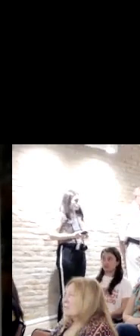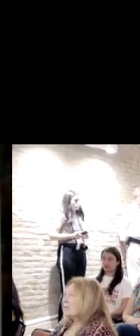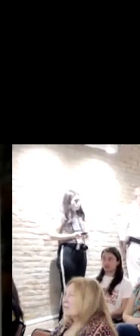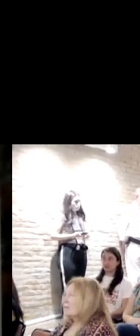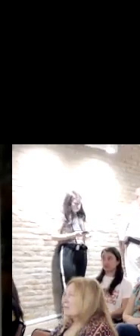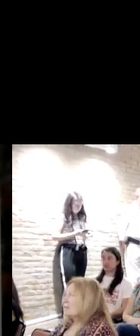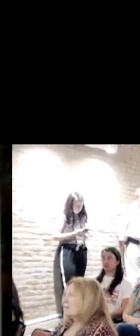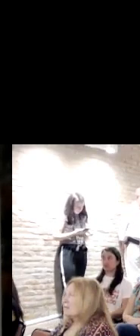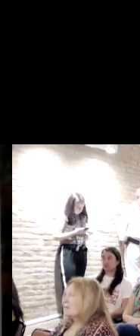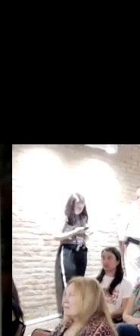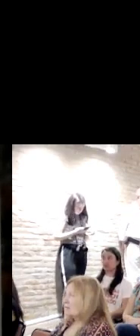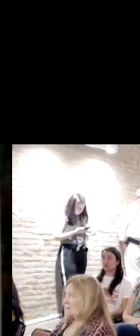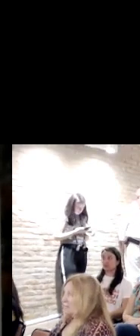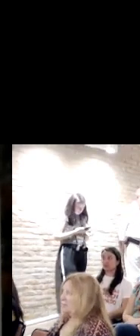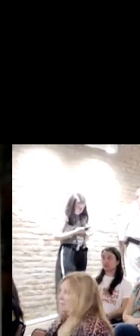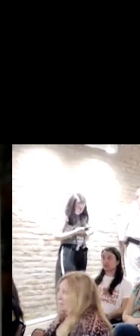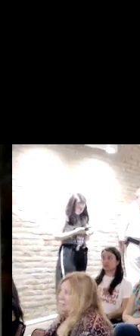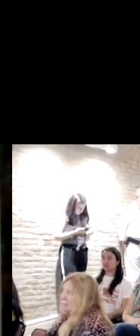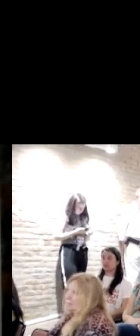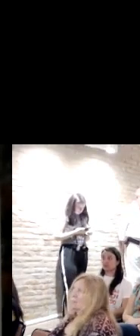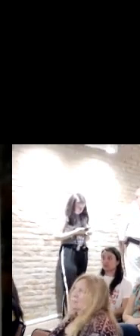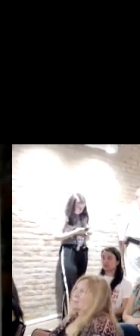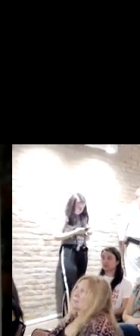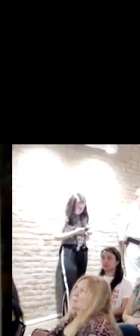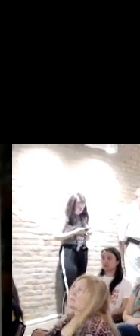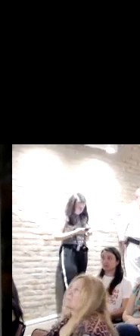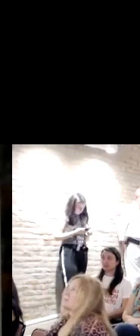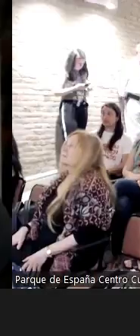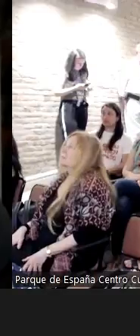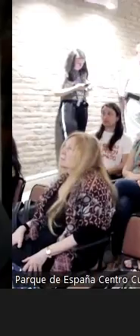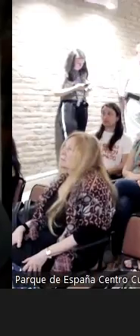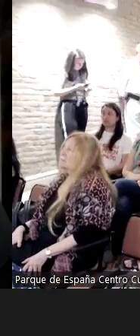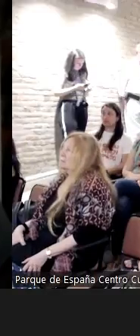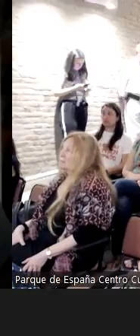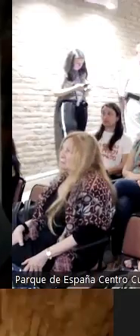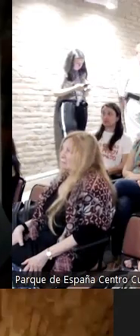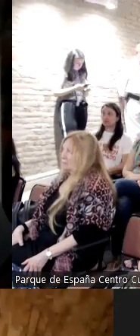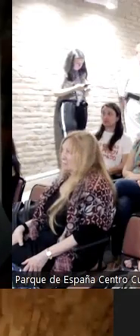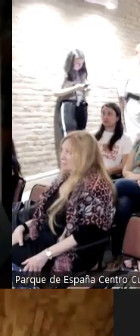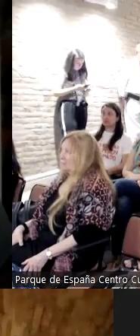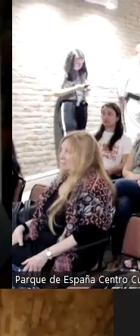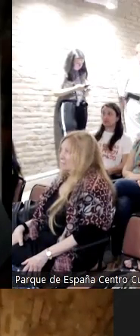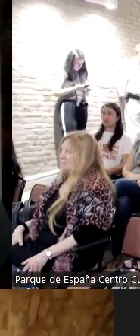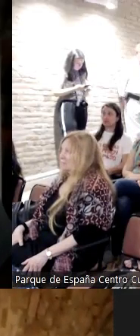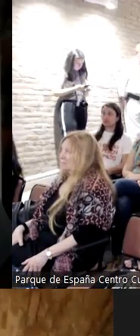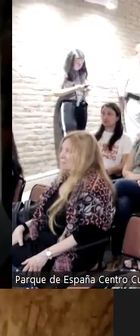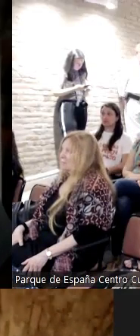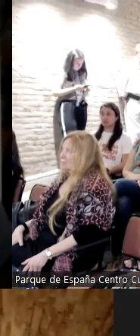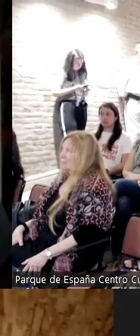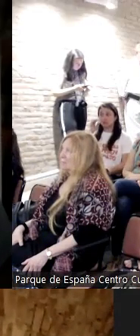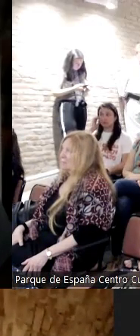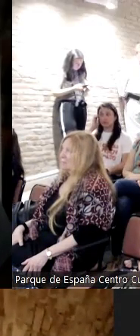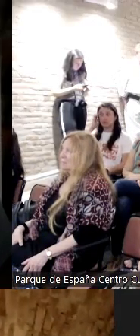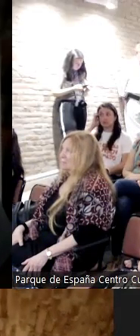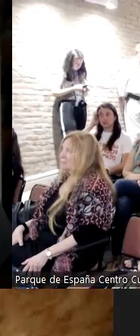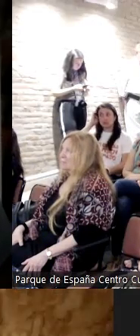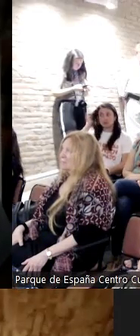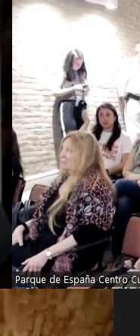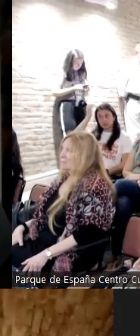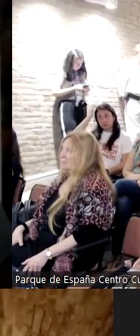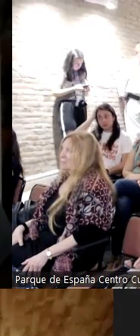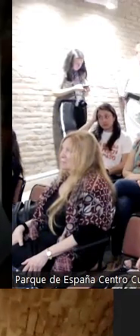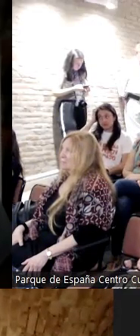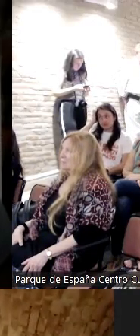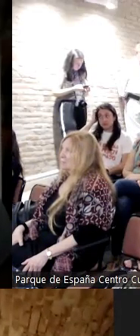trabas y barreras que vos decís Eh bueno Gabi un poco lo que quería también que manifestemos es que nosotras desde marzo desde el